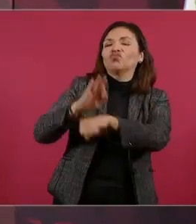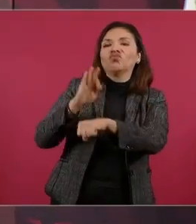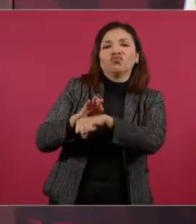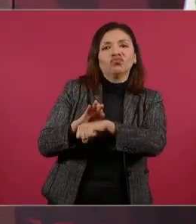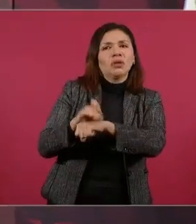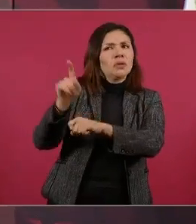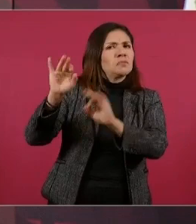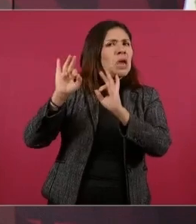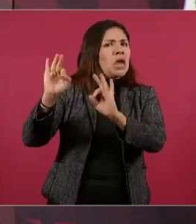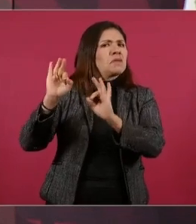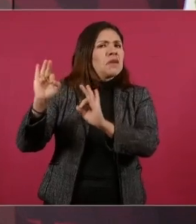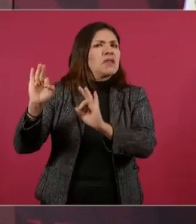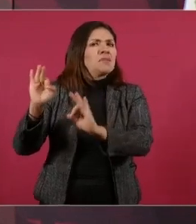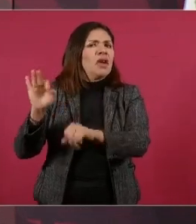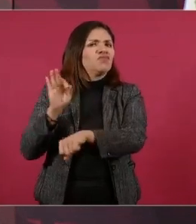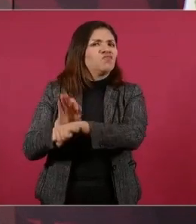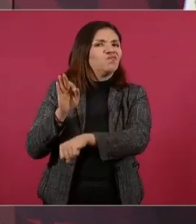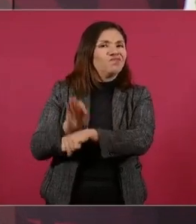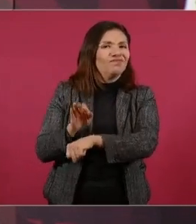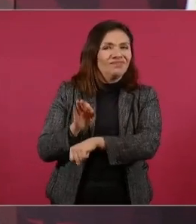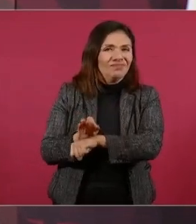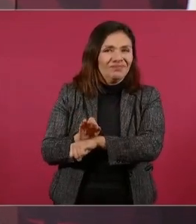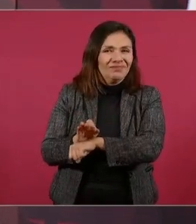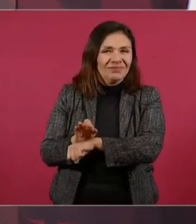intereses eh